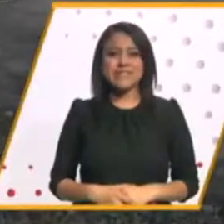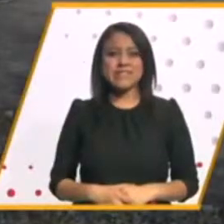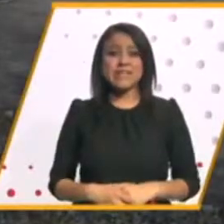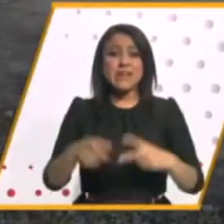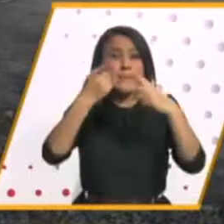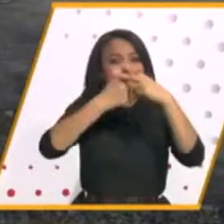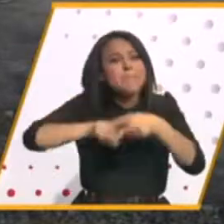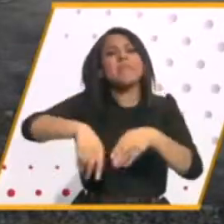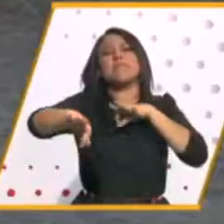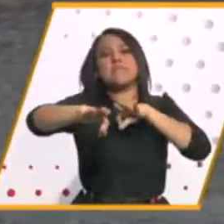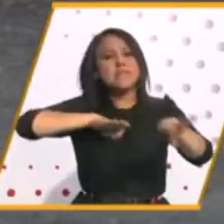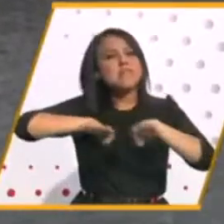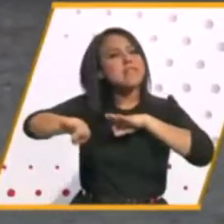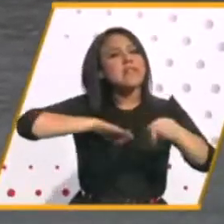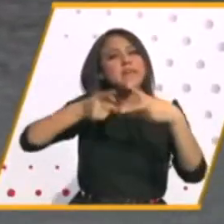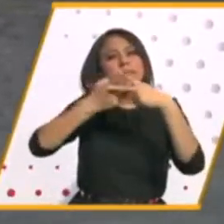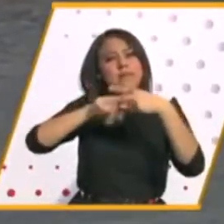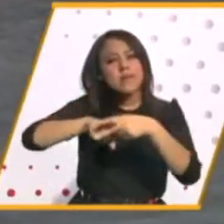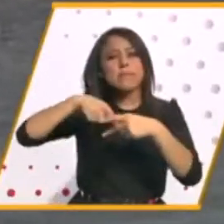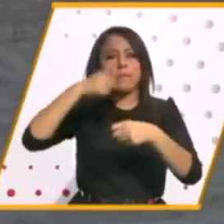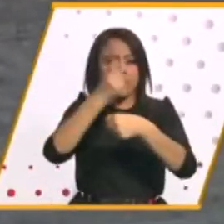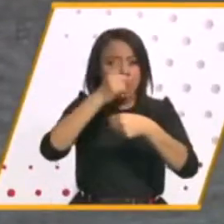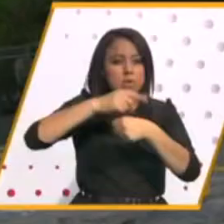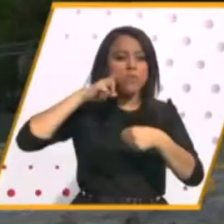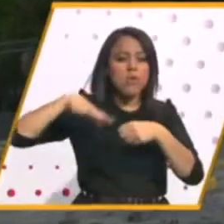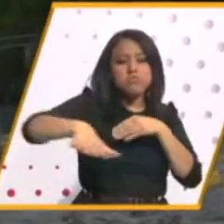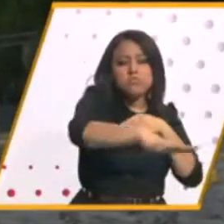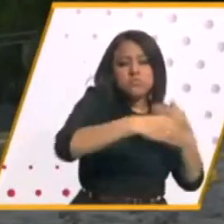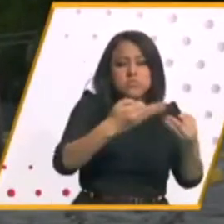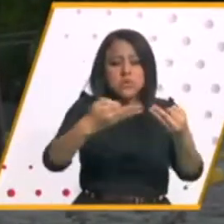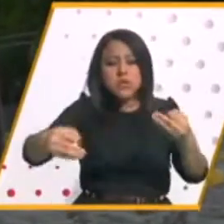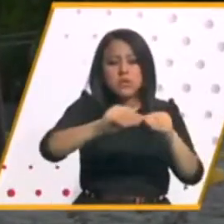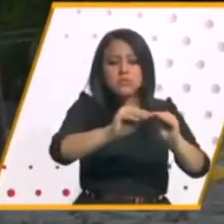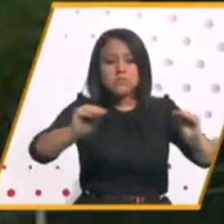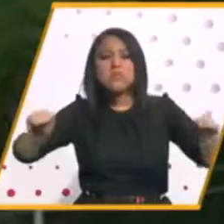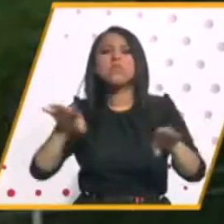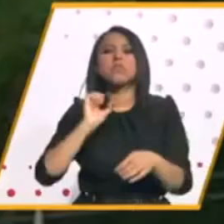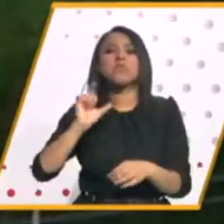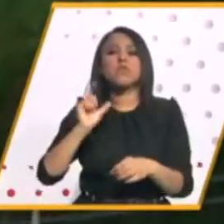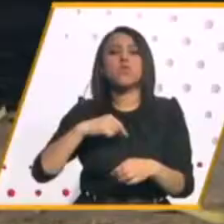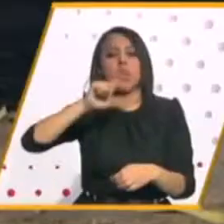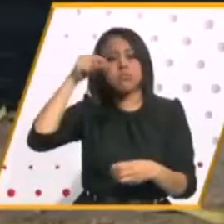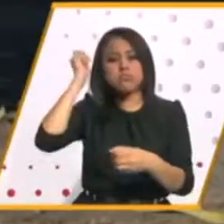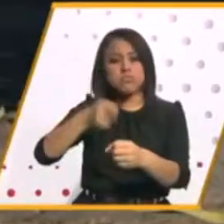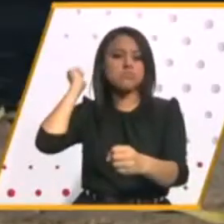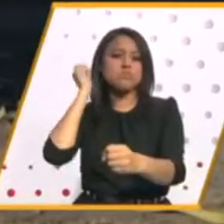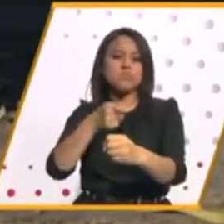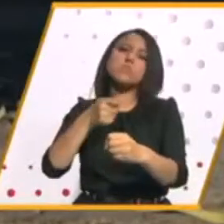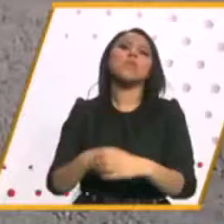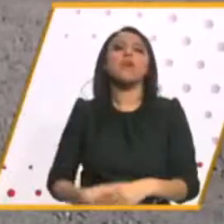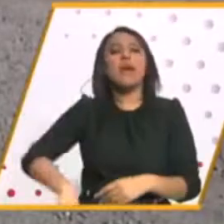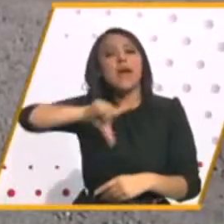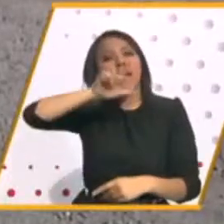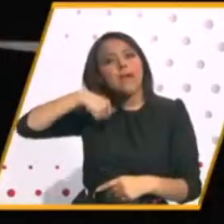Inician los trabajos. Primero, literalmente miden el terreno para luego marcar. Incrustan una estaca en el centro. Desatan la carpa